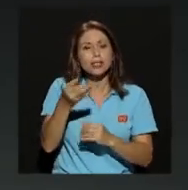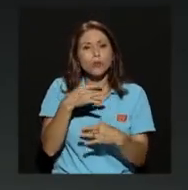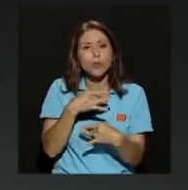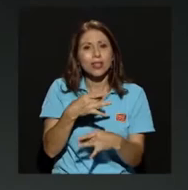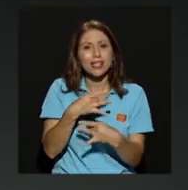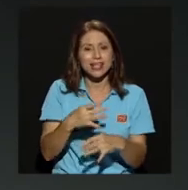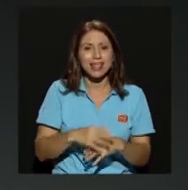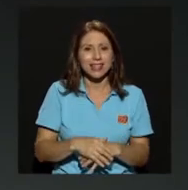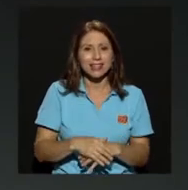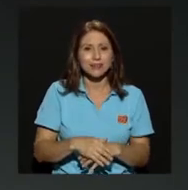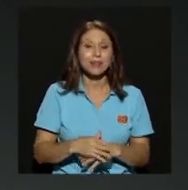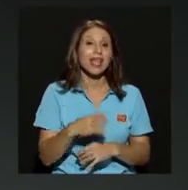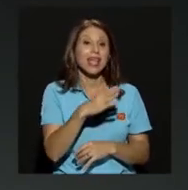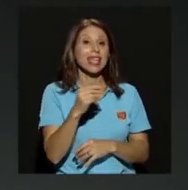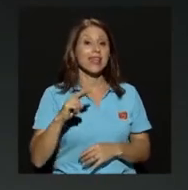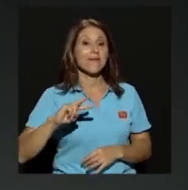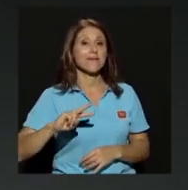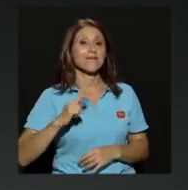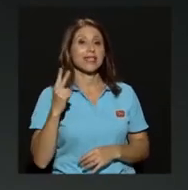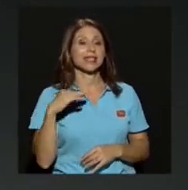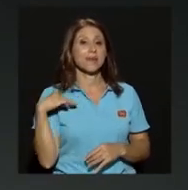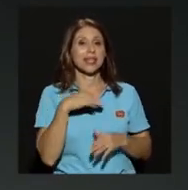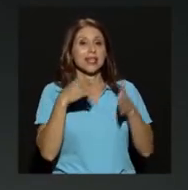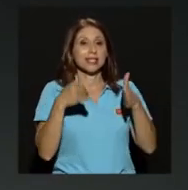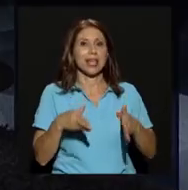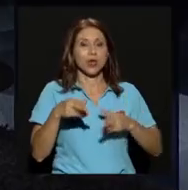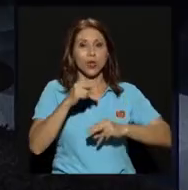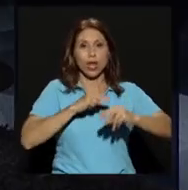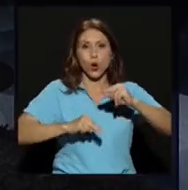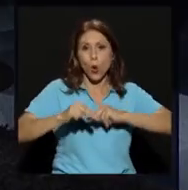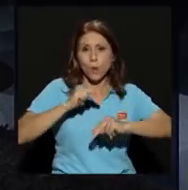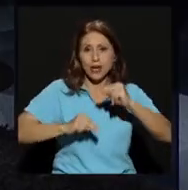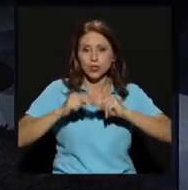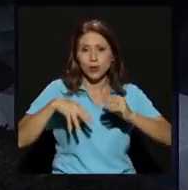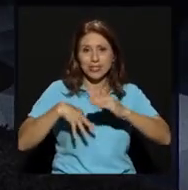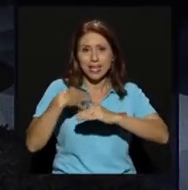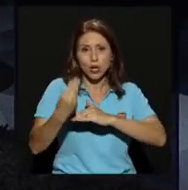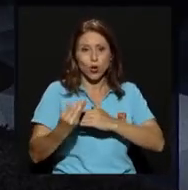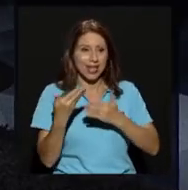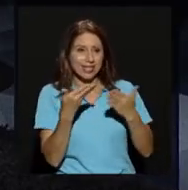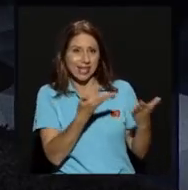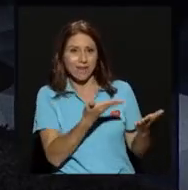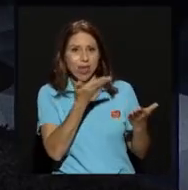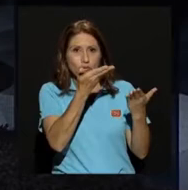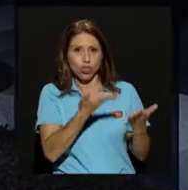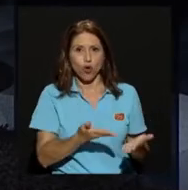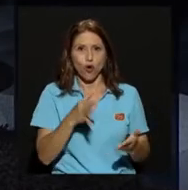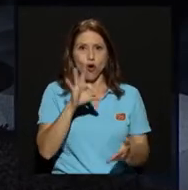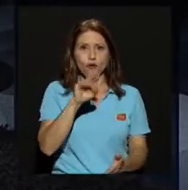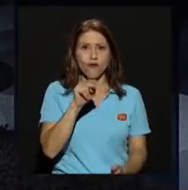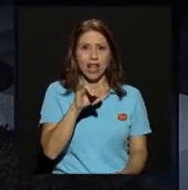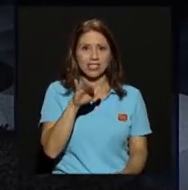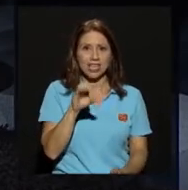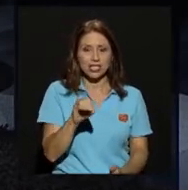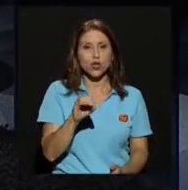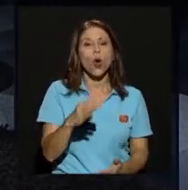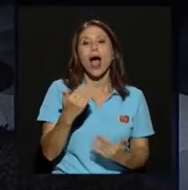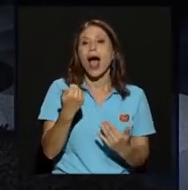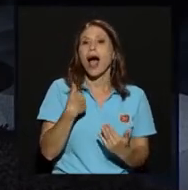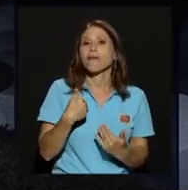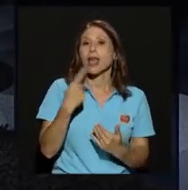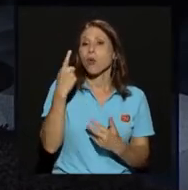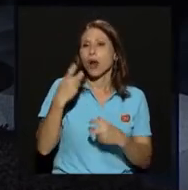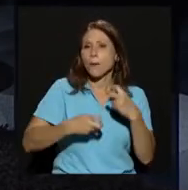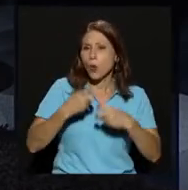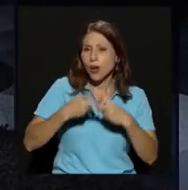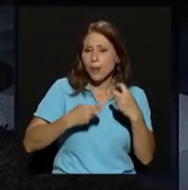el viceministerio de comercio exterior estado francisco y había toda una problemática muy interesante que